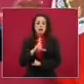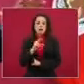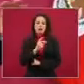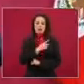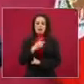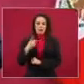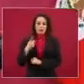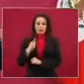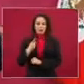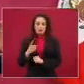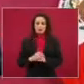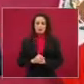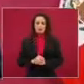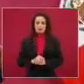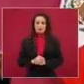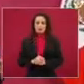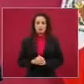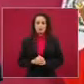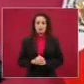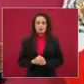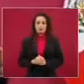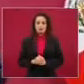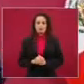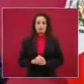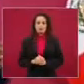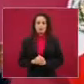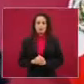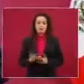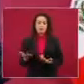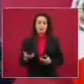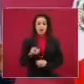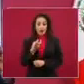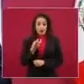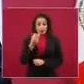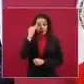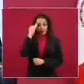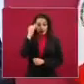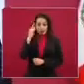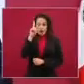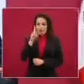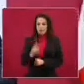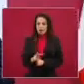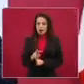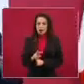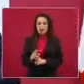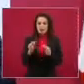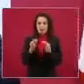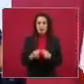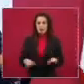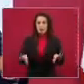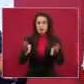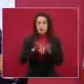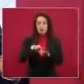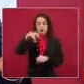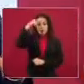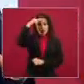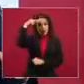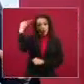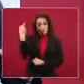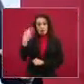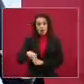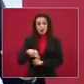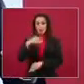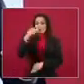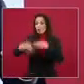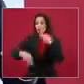sino saber que estamos viviendo un momento estelar en la vida pública de